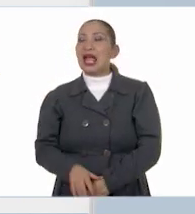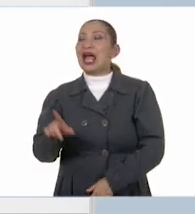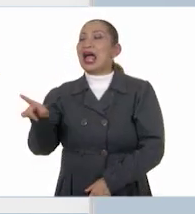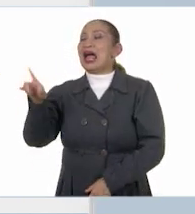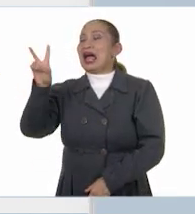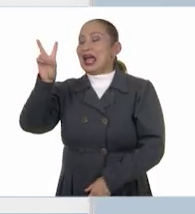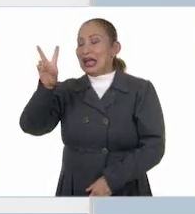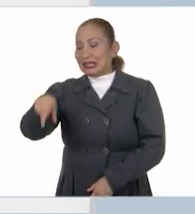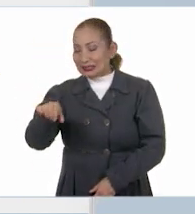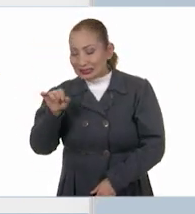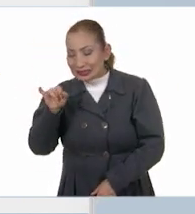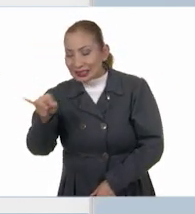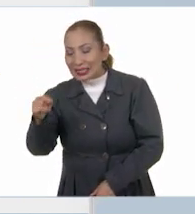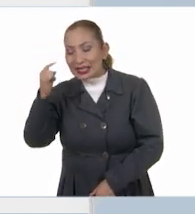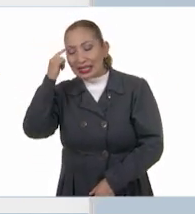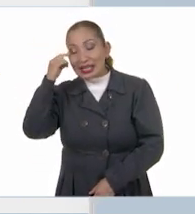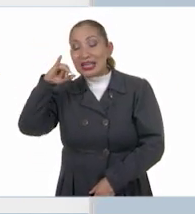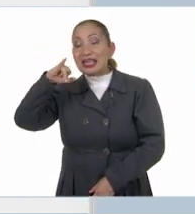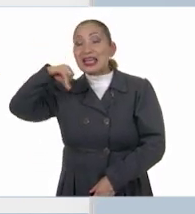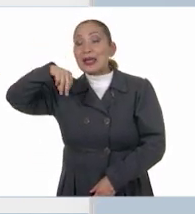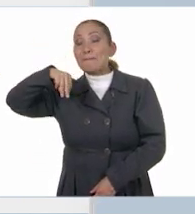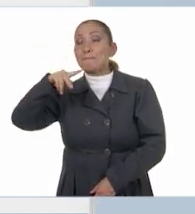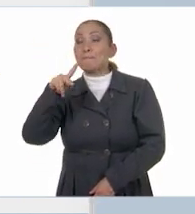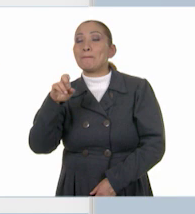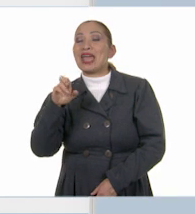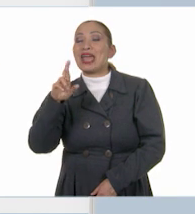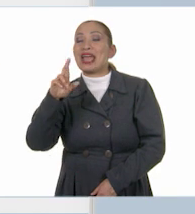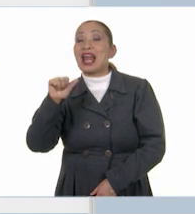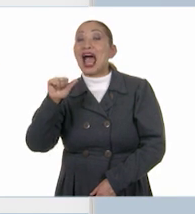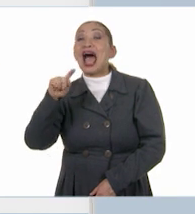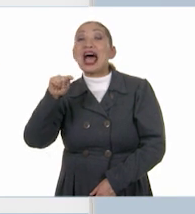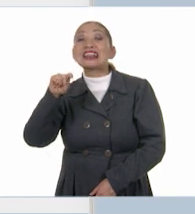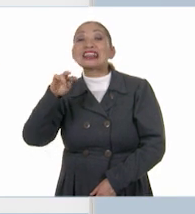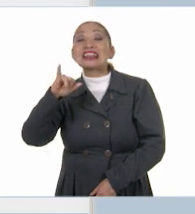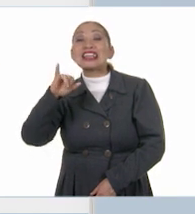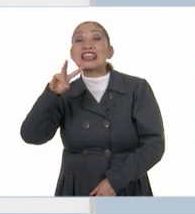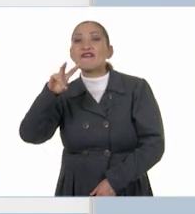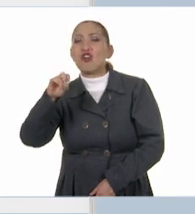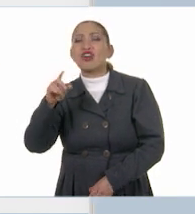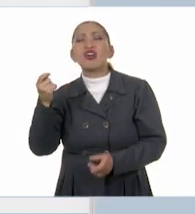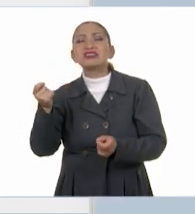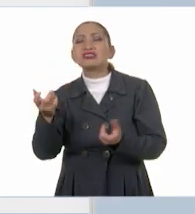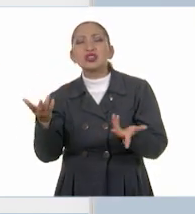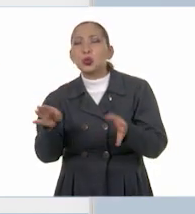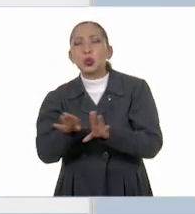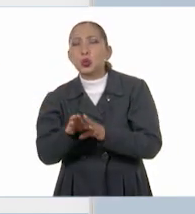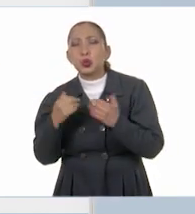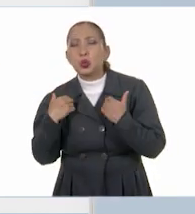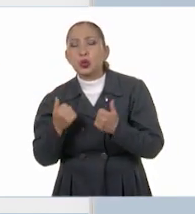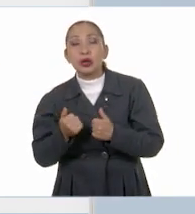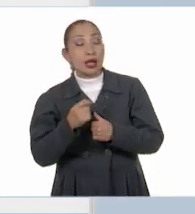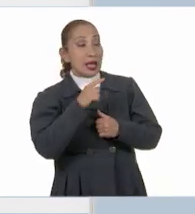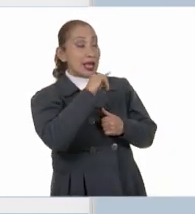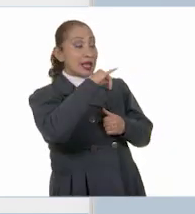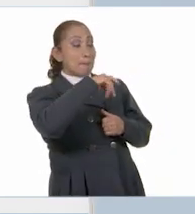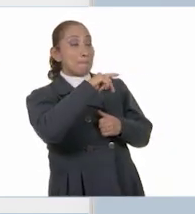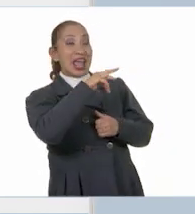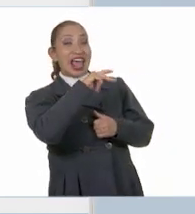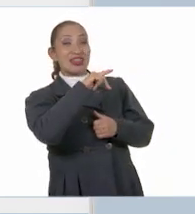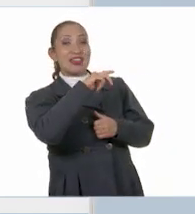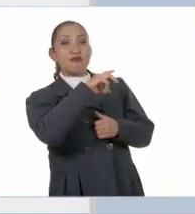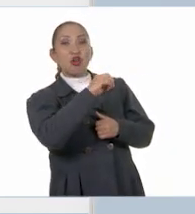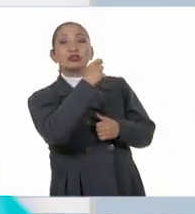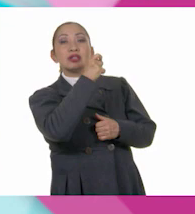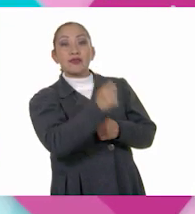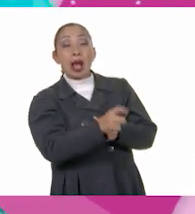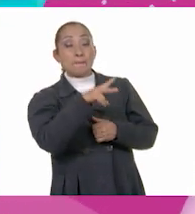es cierto. En imperativo. Perdón, ¿y ese cómo es, maestra? El modo imperativo, es